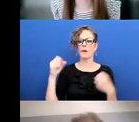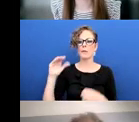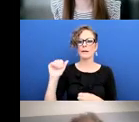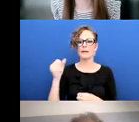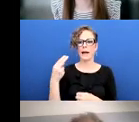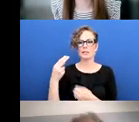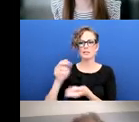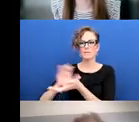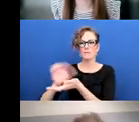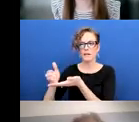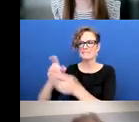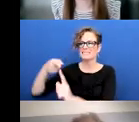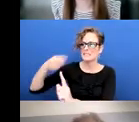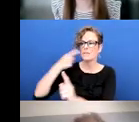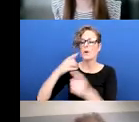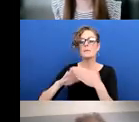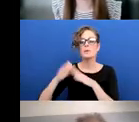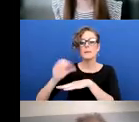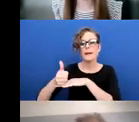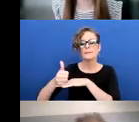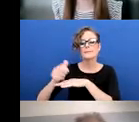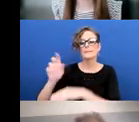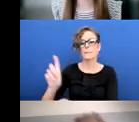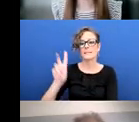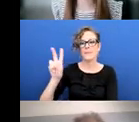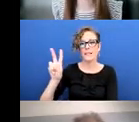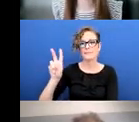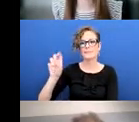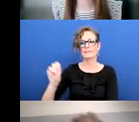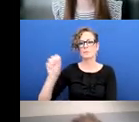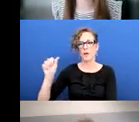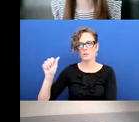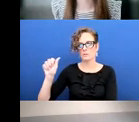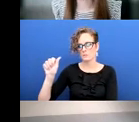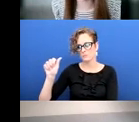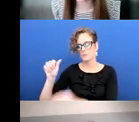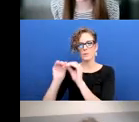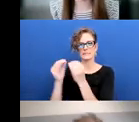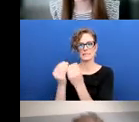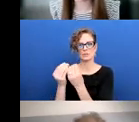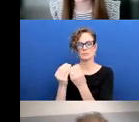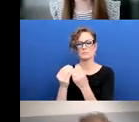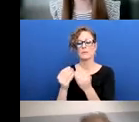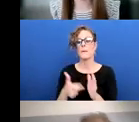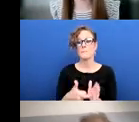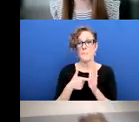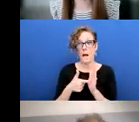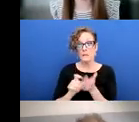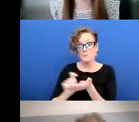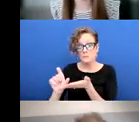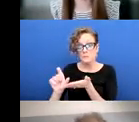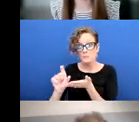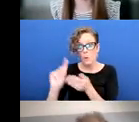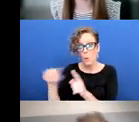de Salud Mental, específicamente destinado a programas, organizaciones que tienen que ver